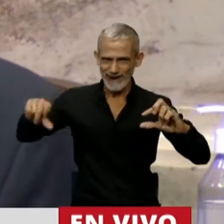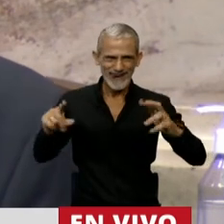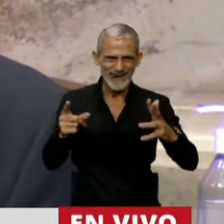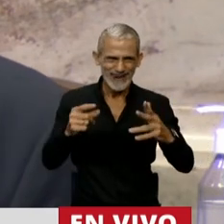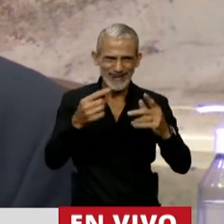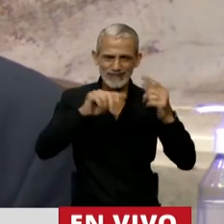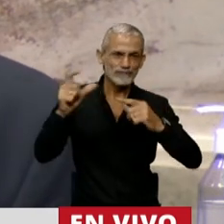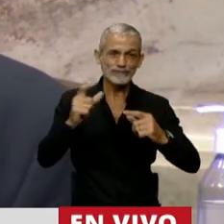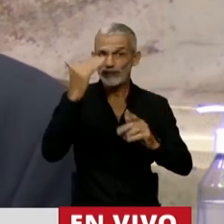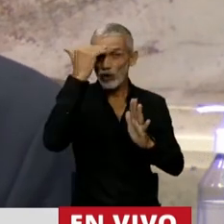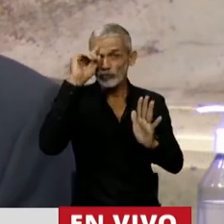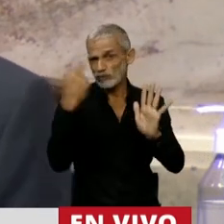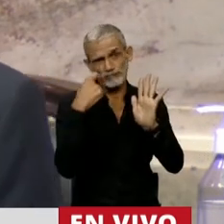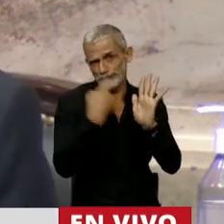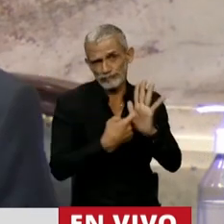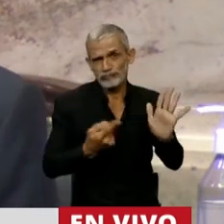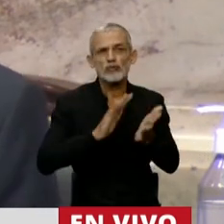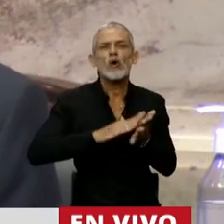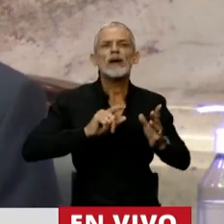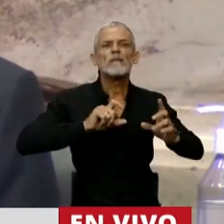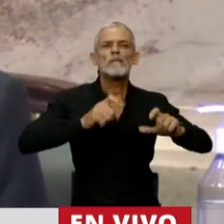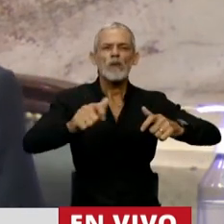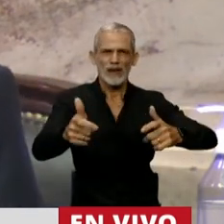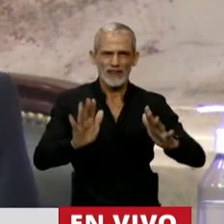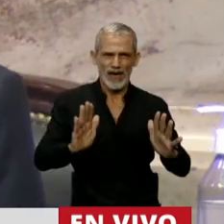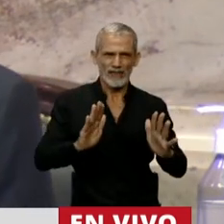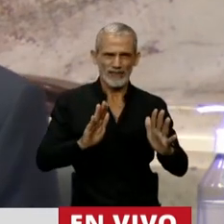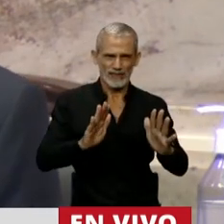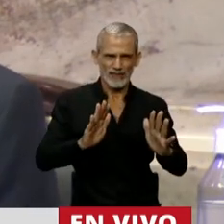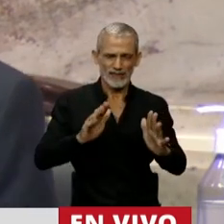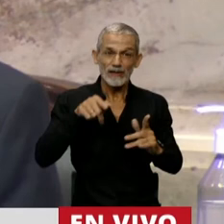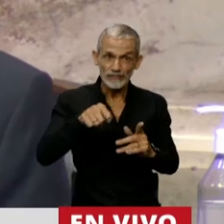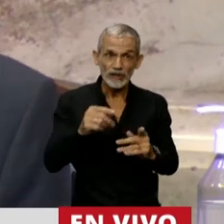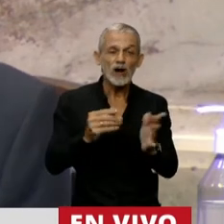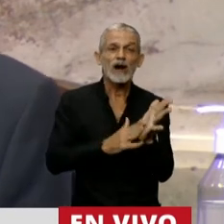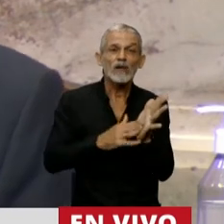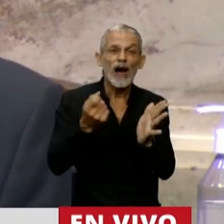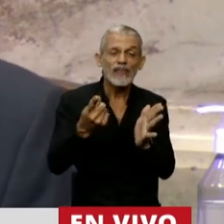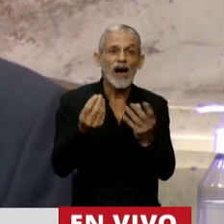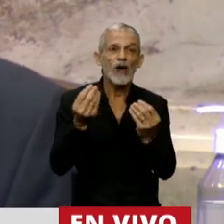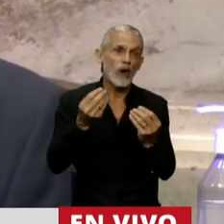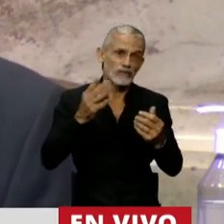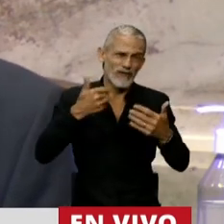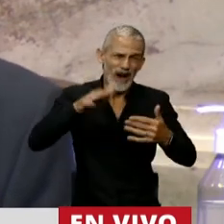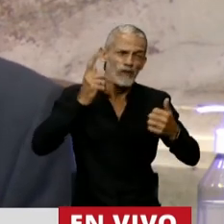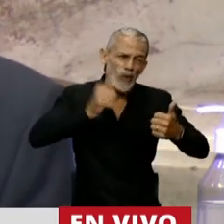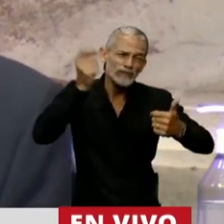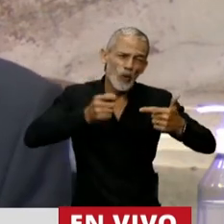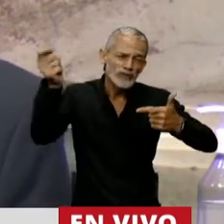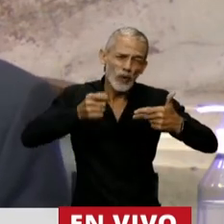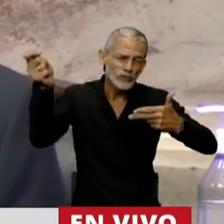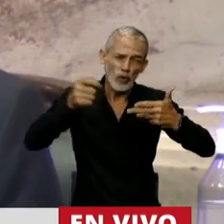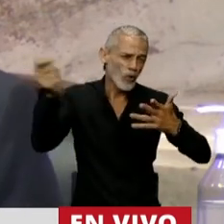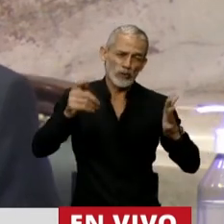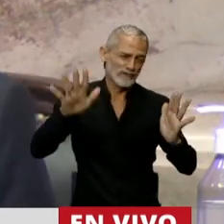garantía constitucional de la movilidad y lo único que garantiza es una lluvia de juicios contra el Estado que